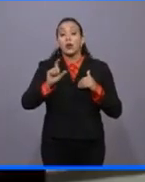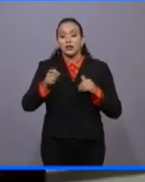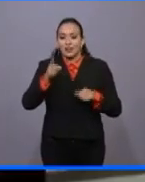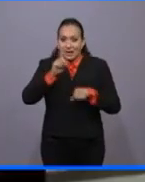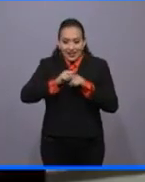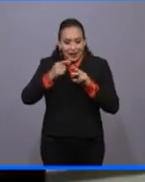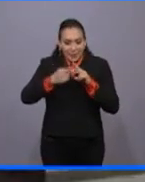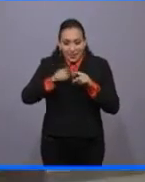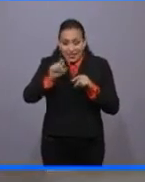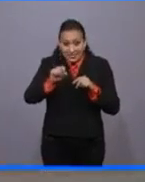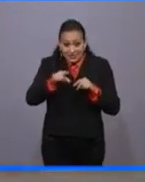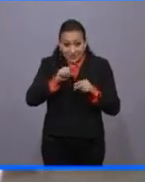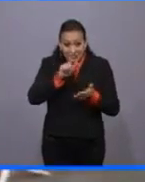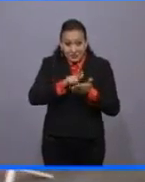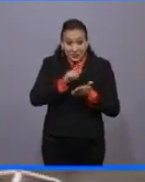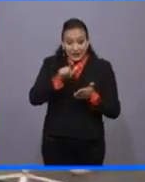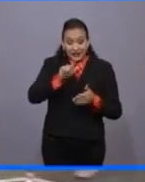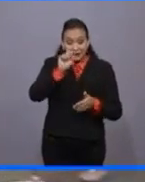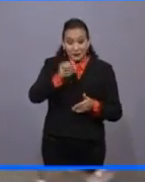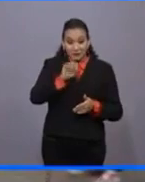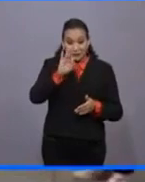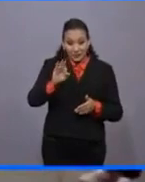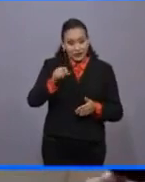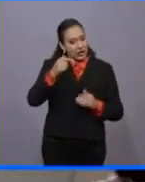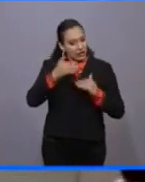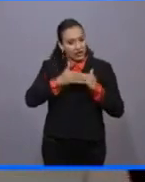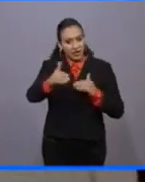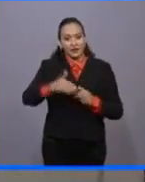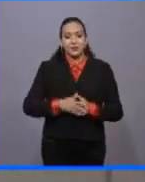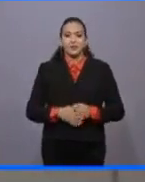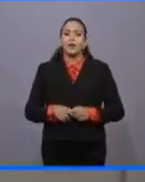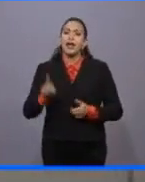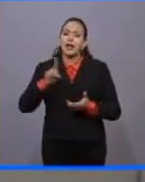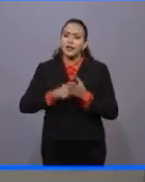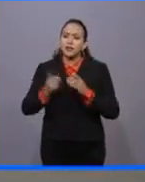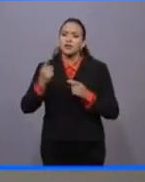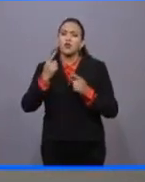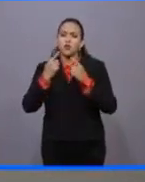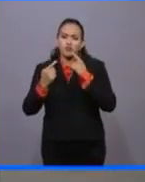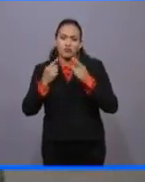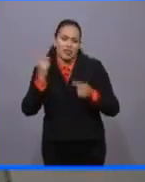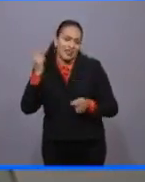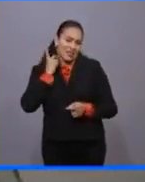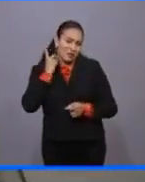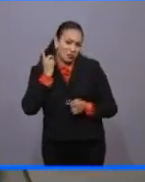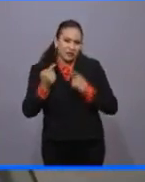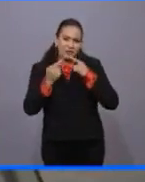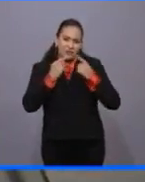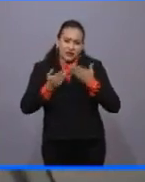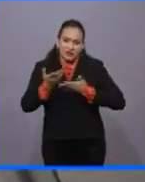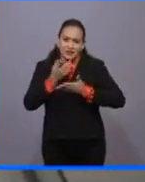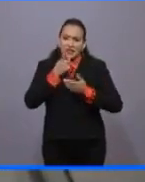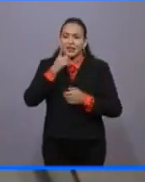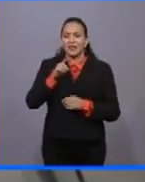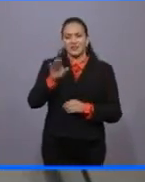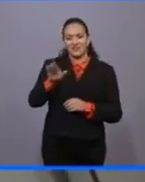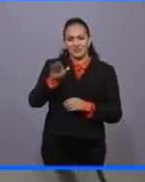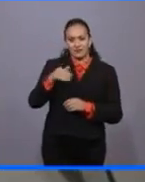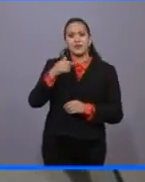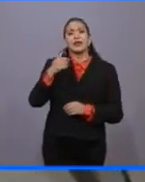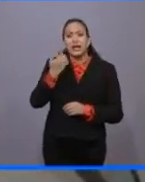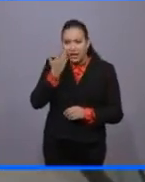de la entrada en vigor de esta reforma. Durante la discusión, diputados de oposición hicieron un llamado a consultar